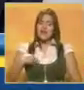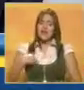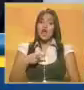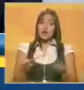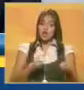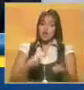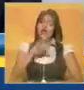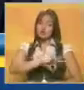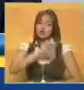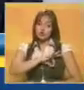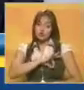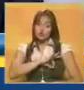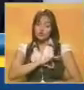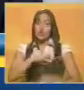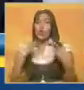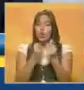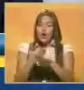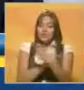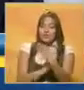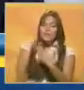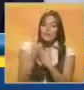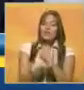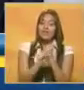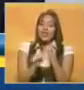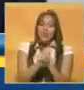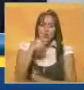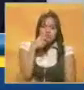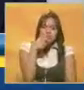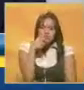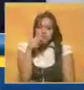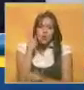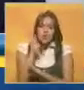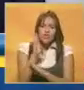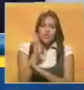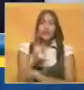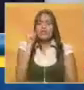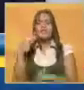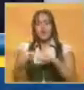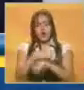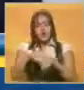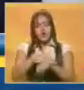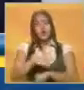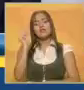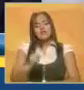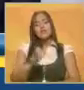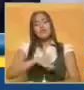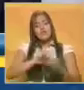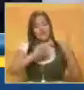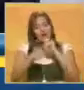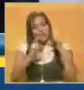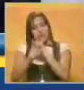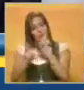contraloría social con el programa que hemos denominado operación lupa precisamente para que el gobierno puede hacer los correctivos necesarios